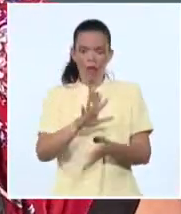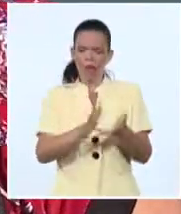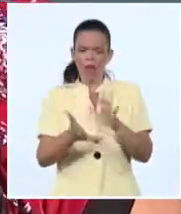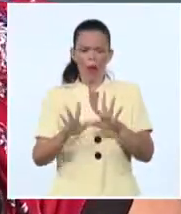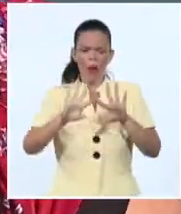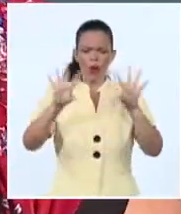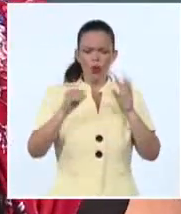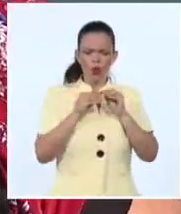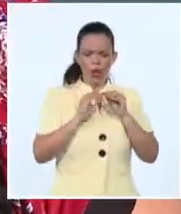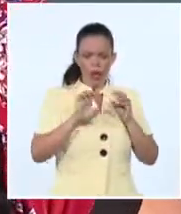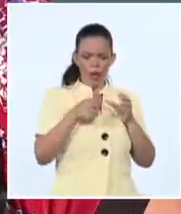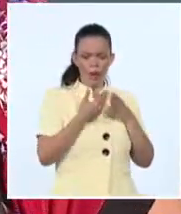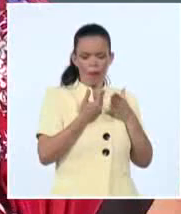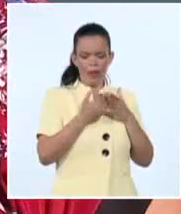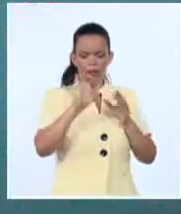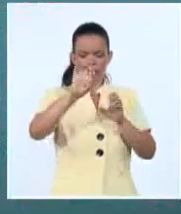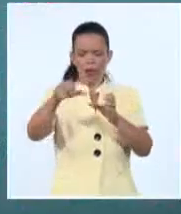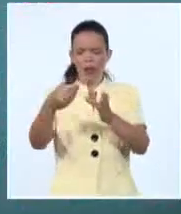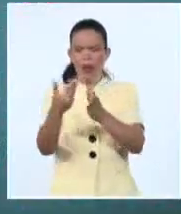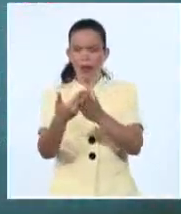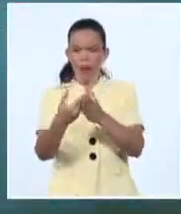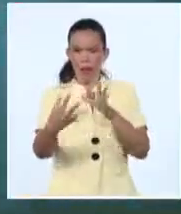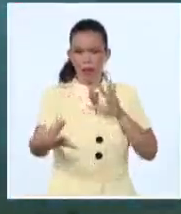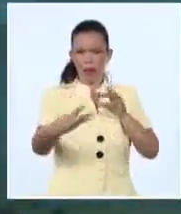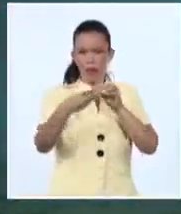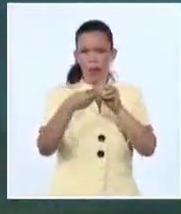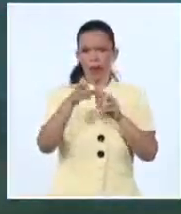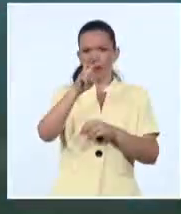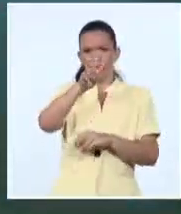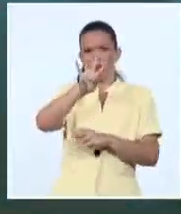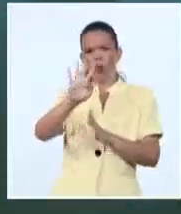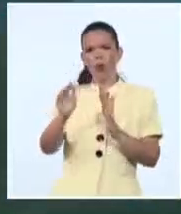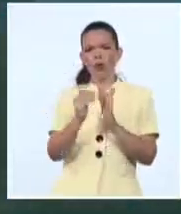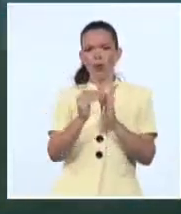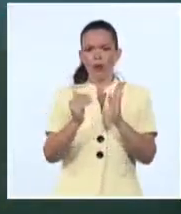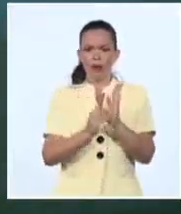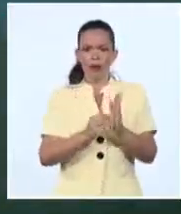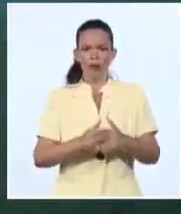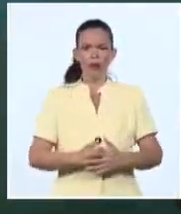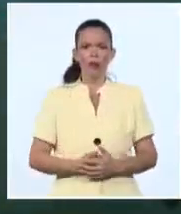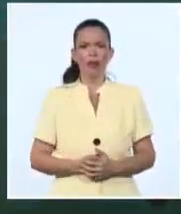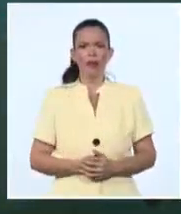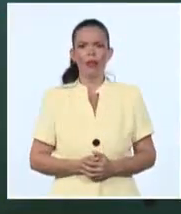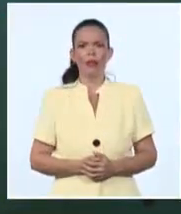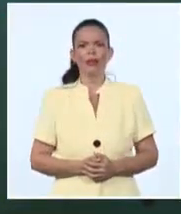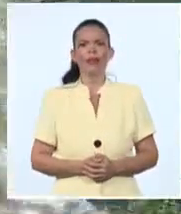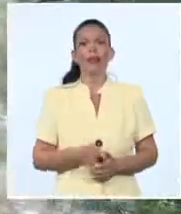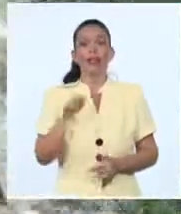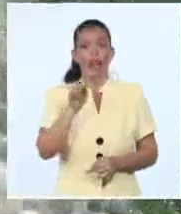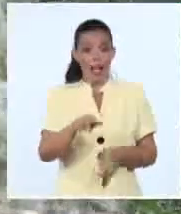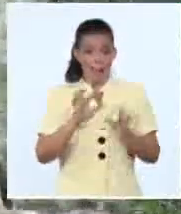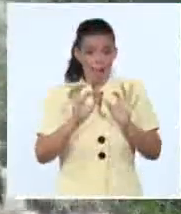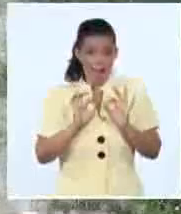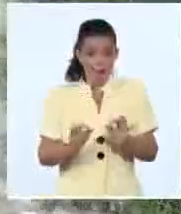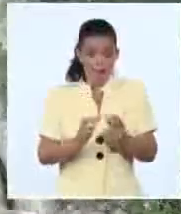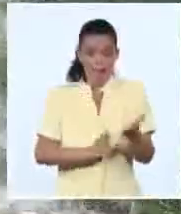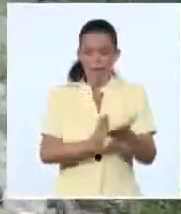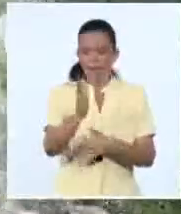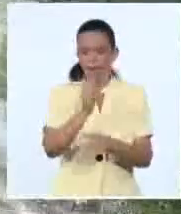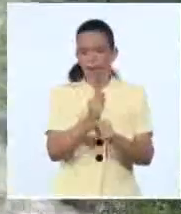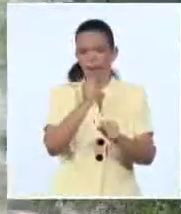de alevines que se quieren obtener para este año. La recuperación de la acuicultura de Camagüey obedece a las directrices de trabajo de este territorio del